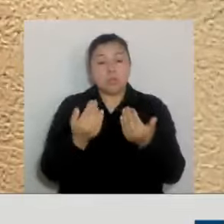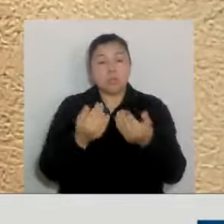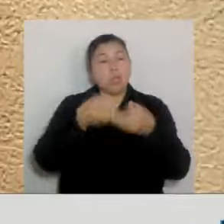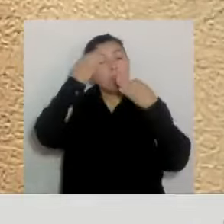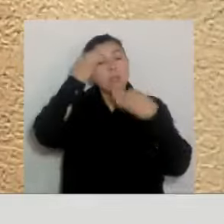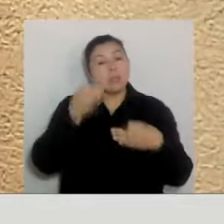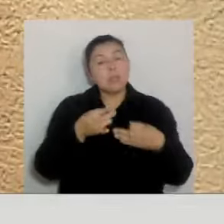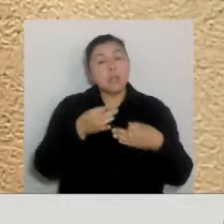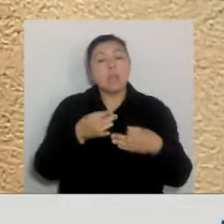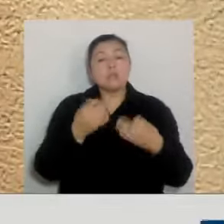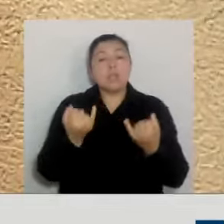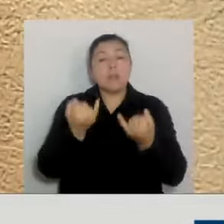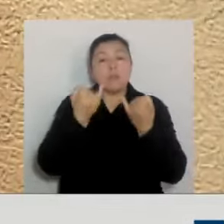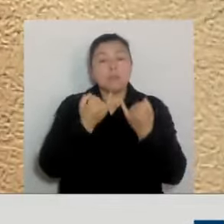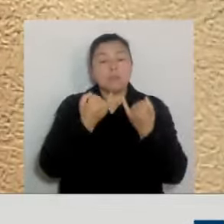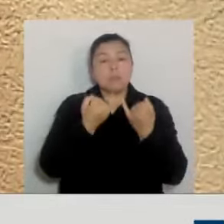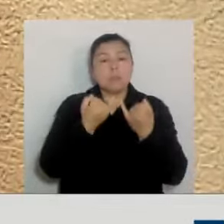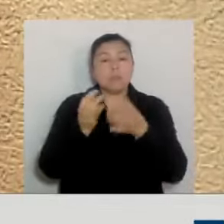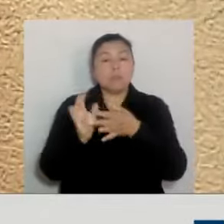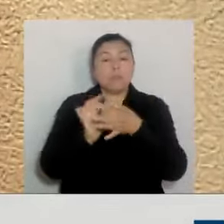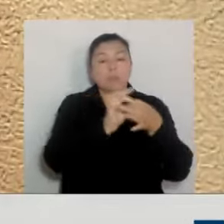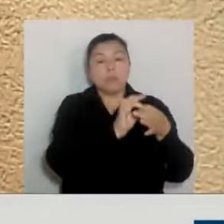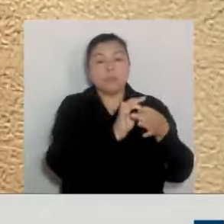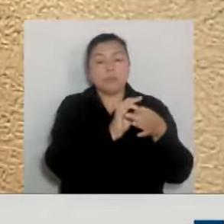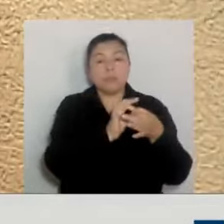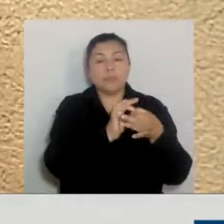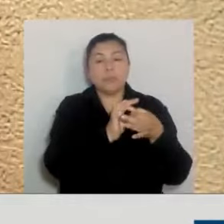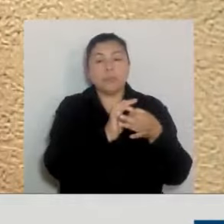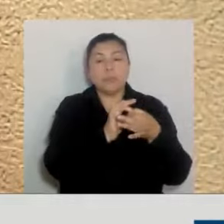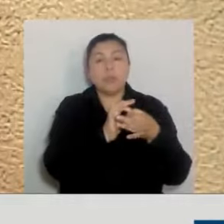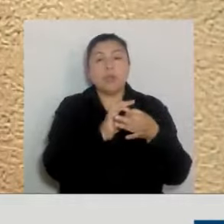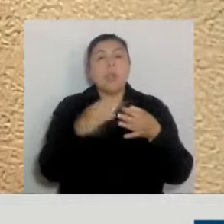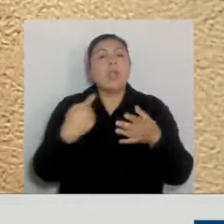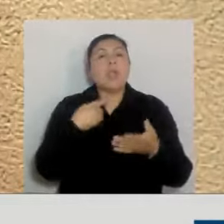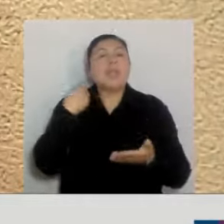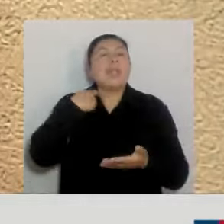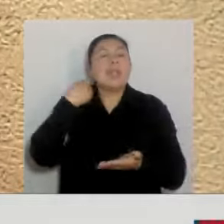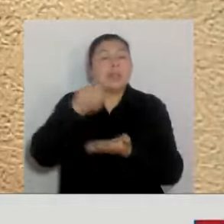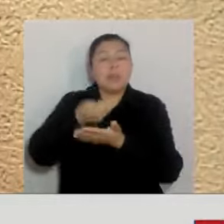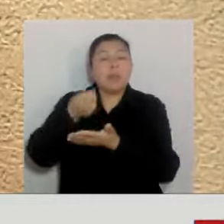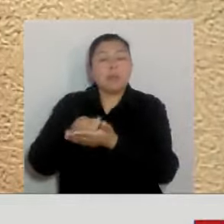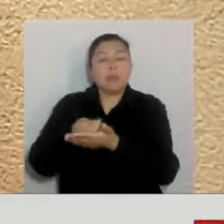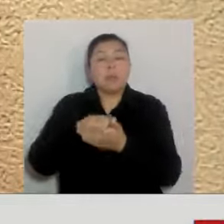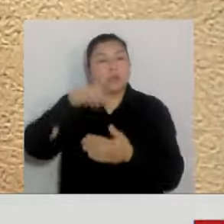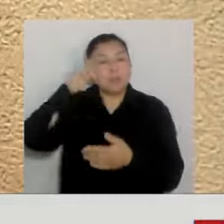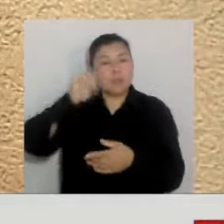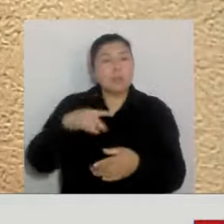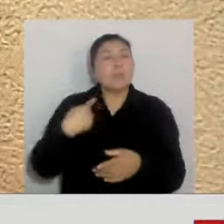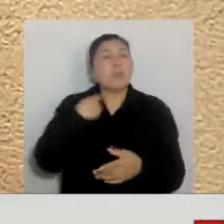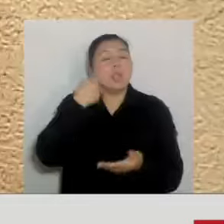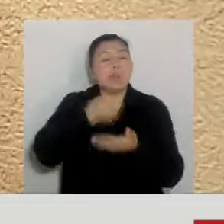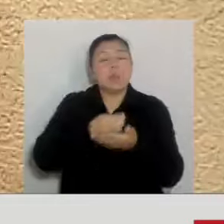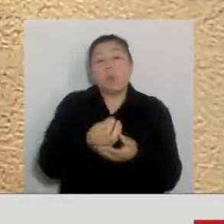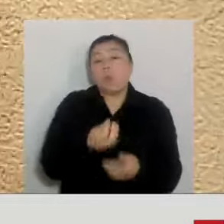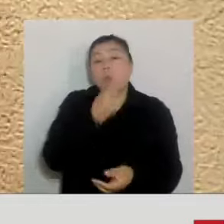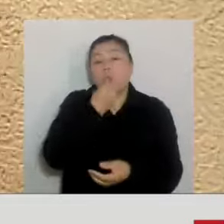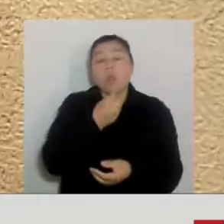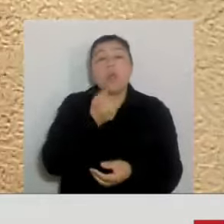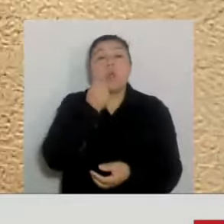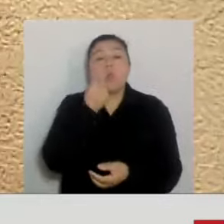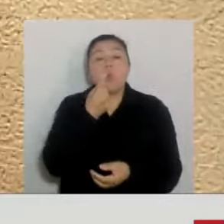informados sobre los productos que adquieren sabiendo exactamente qué están consumiendo y cuál es su